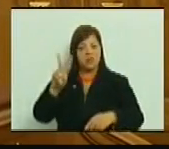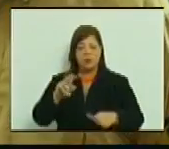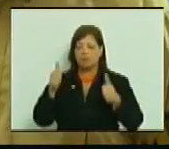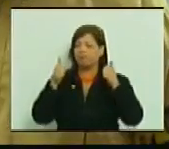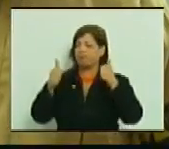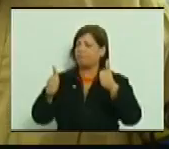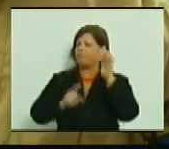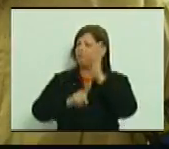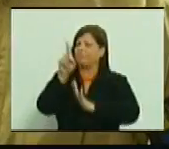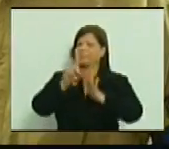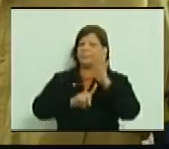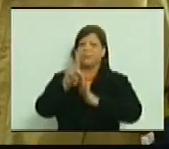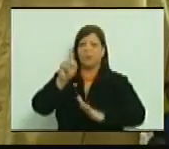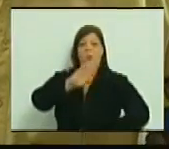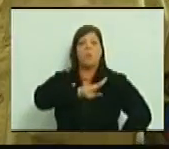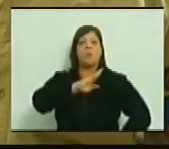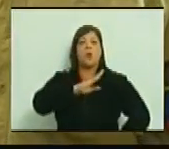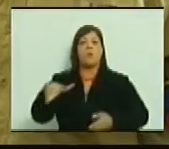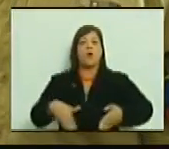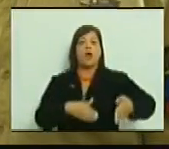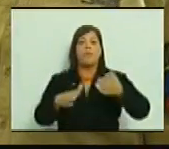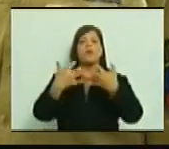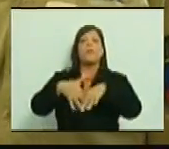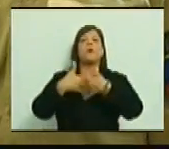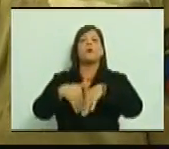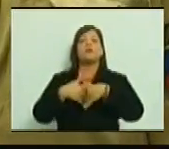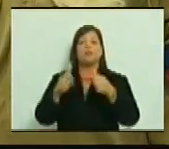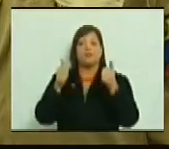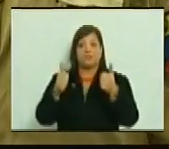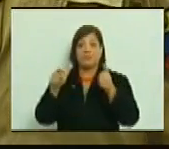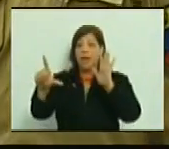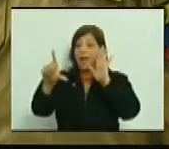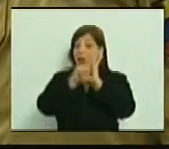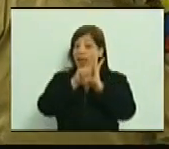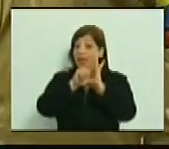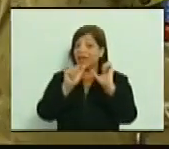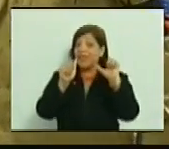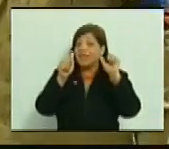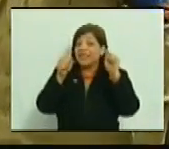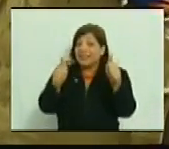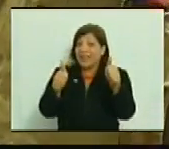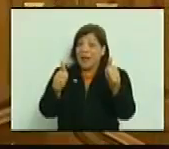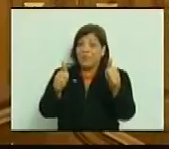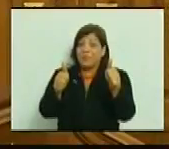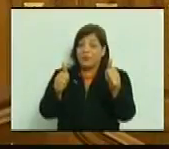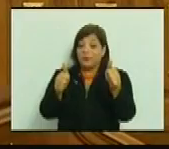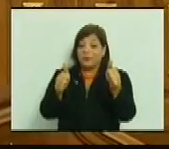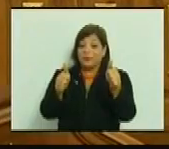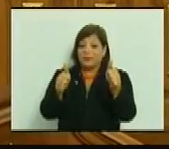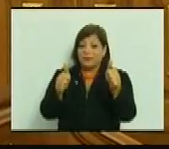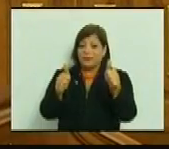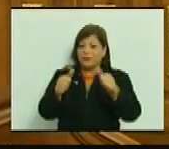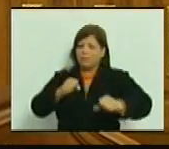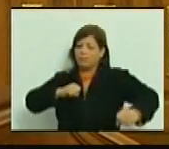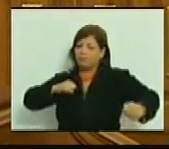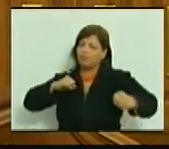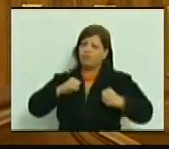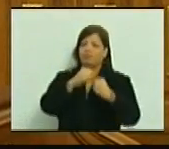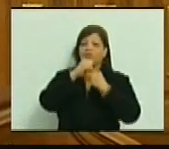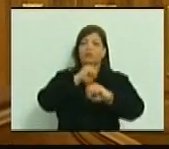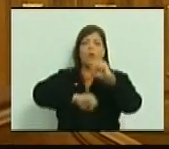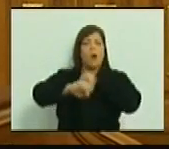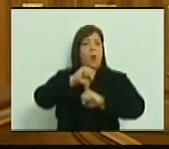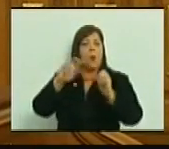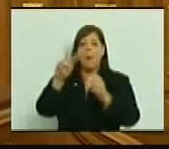y desarrollar su propio camino productivo. Con esta ley iniciamos entonces una ofensiva